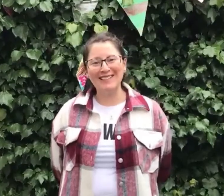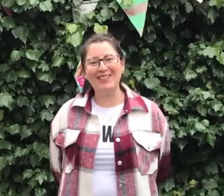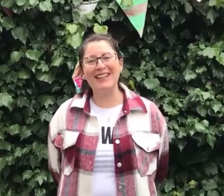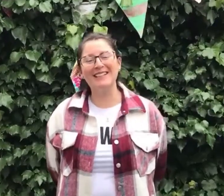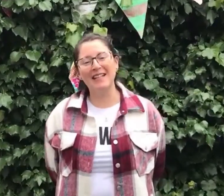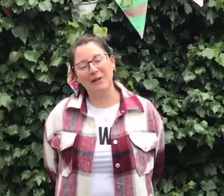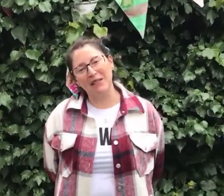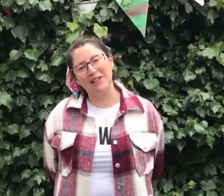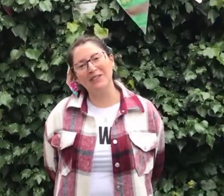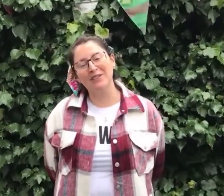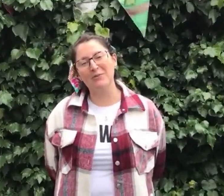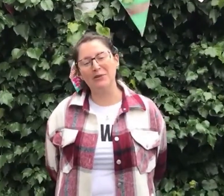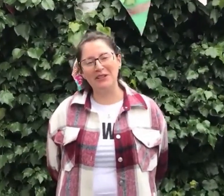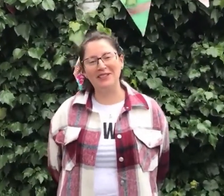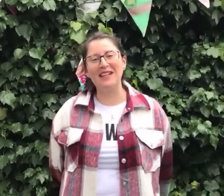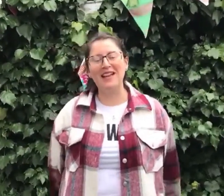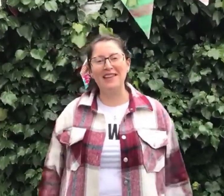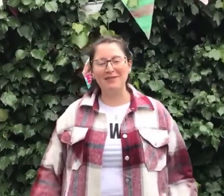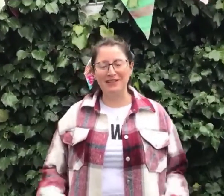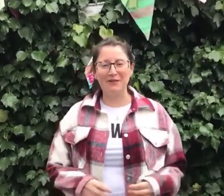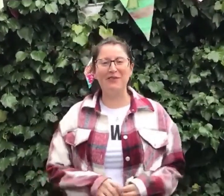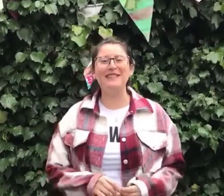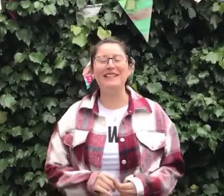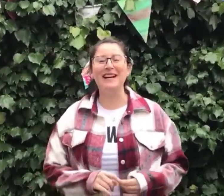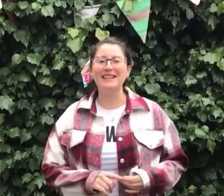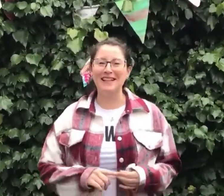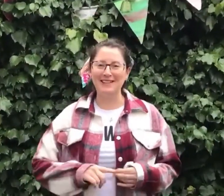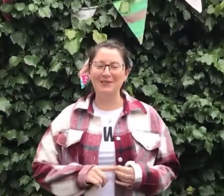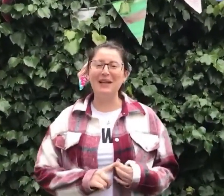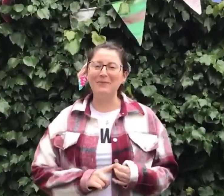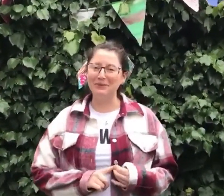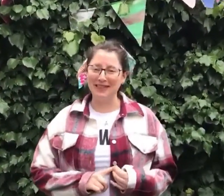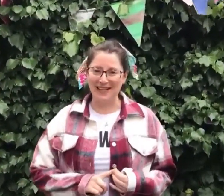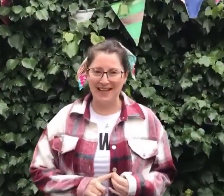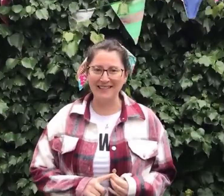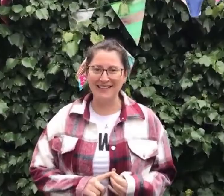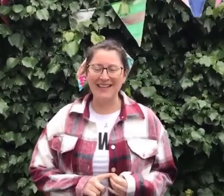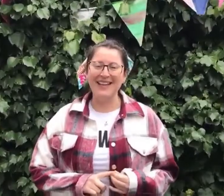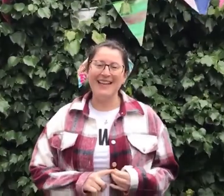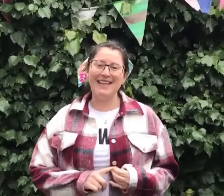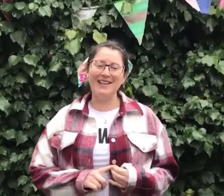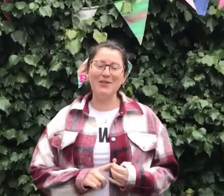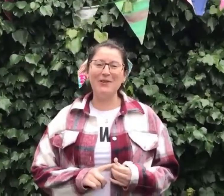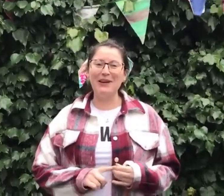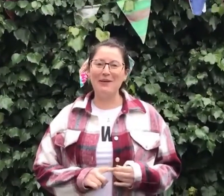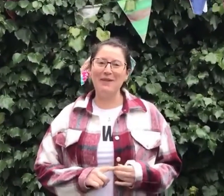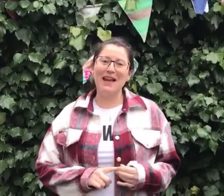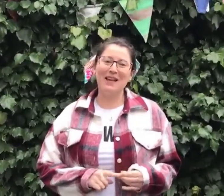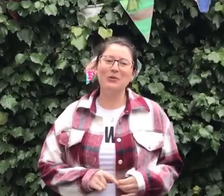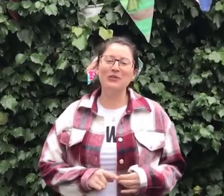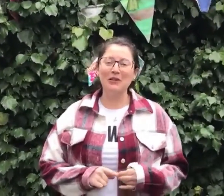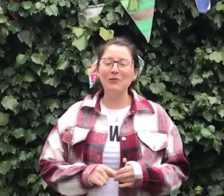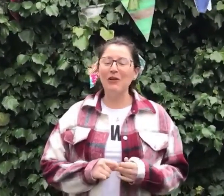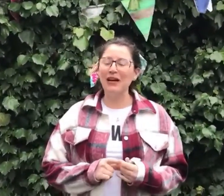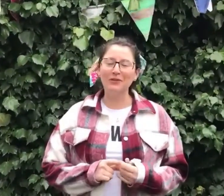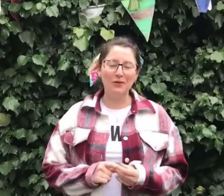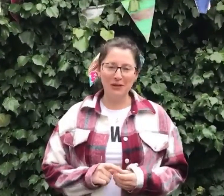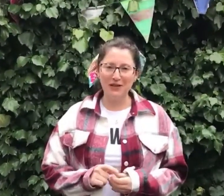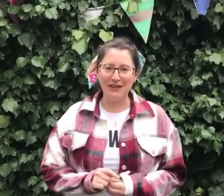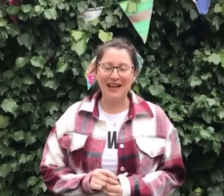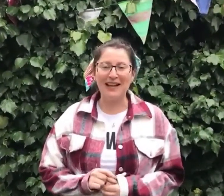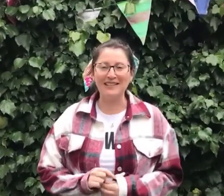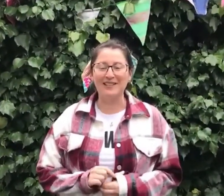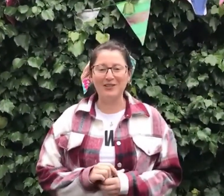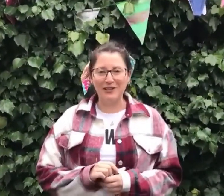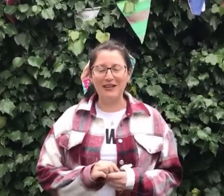Hola, soy Natalia Armijo, soy profesora de Educación Física de la ciudad de Punta Arenas. Quiero enviarles un saludo a todos